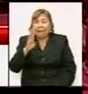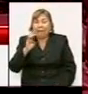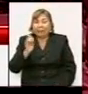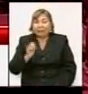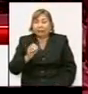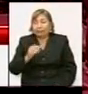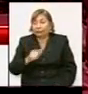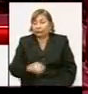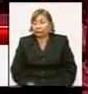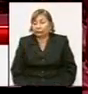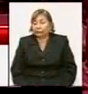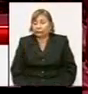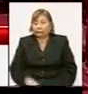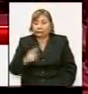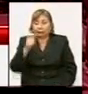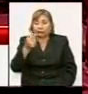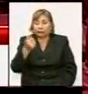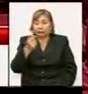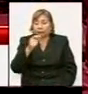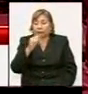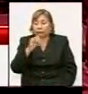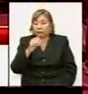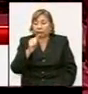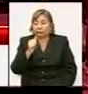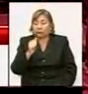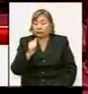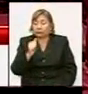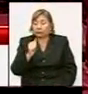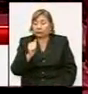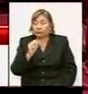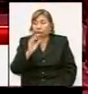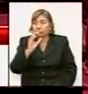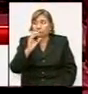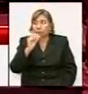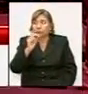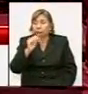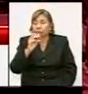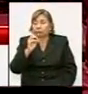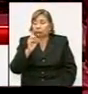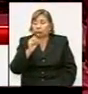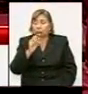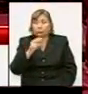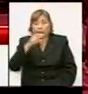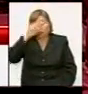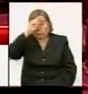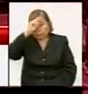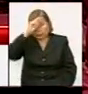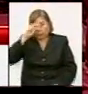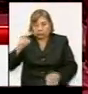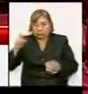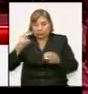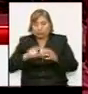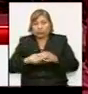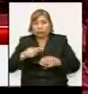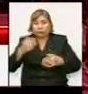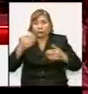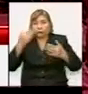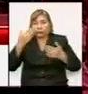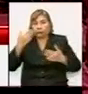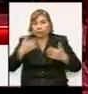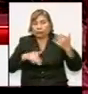La congresista Tatia Lucía Gilbonio Condeso, para su incorporación a Perú con Argelia, Bolivia, Cuba, México,